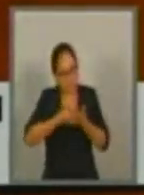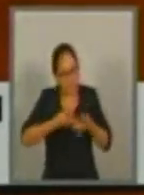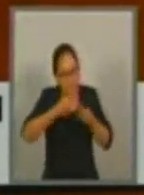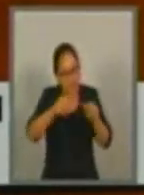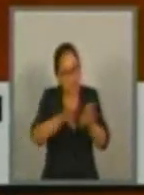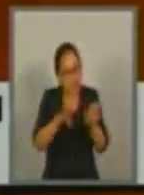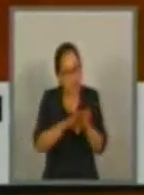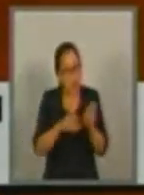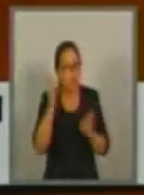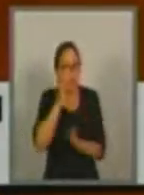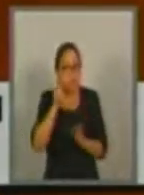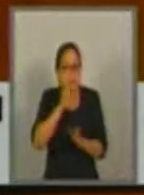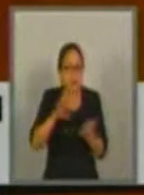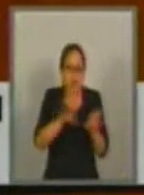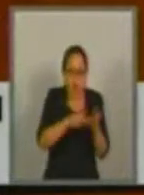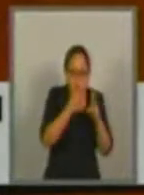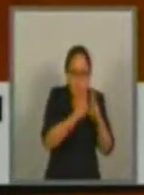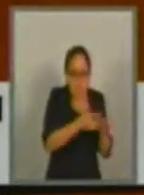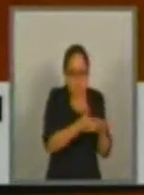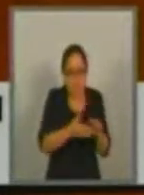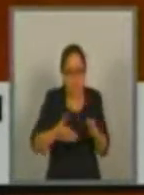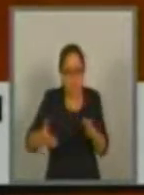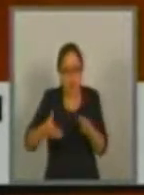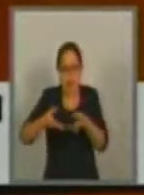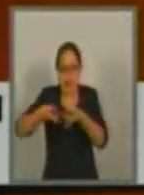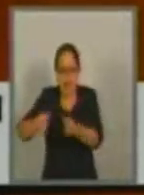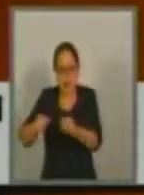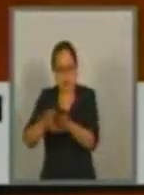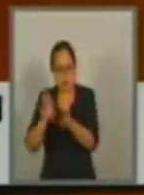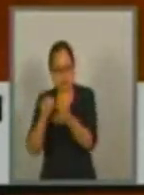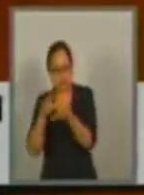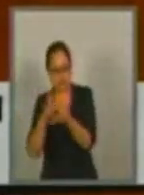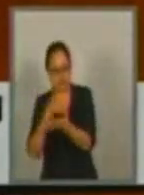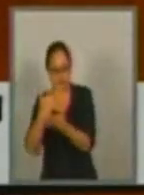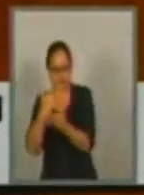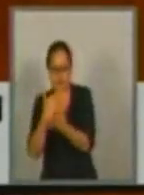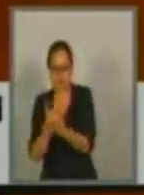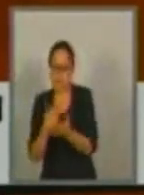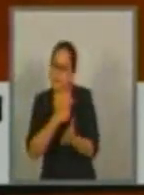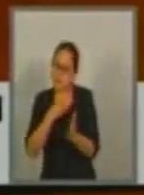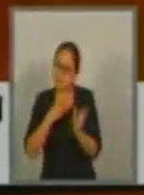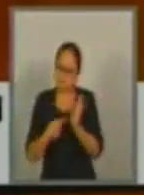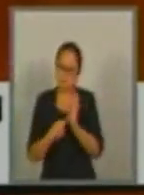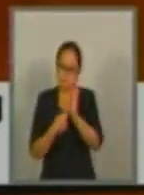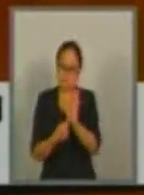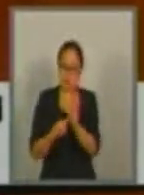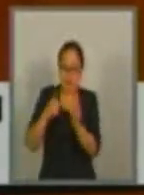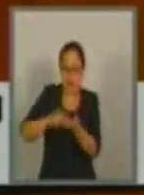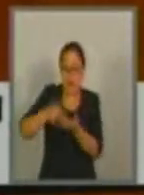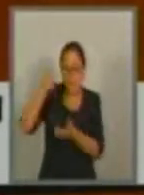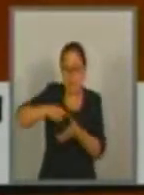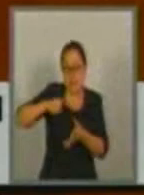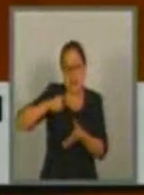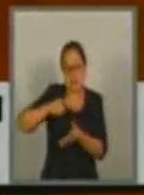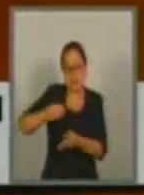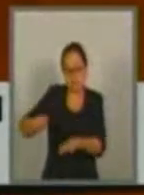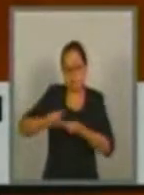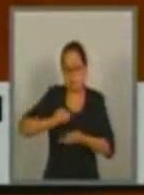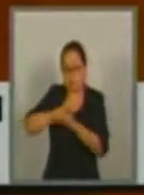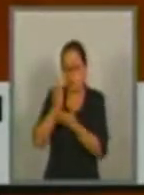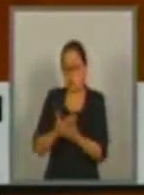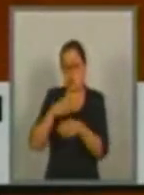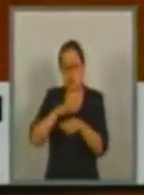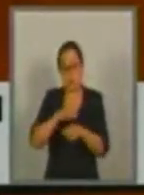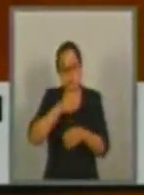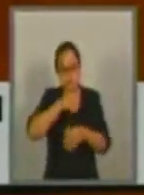revisión permanente del origen, ejercicio y comprobación de los recursos públicos utilizados para la contratación